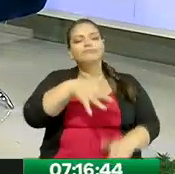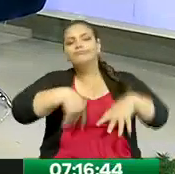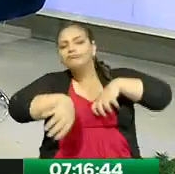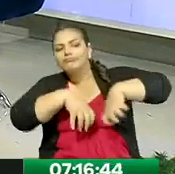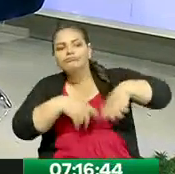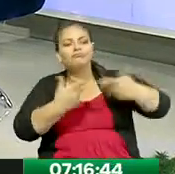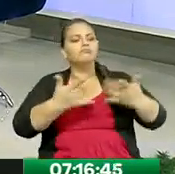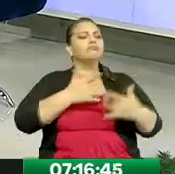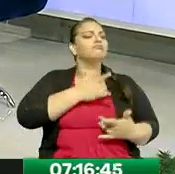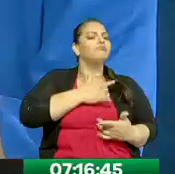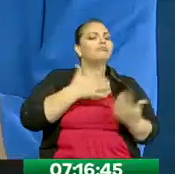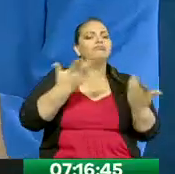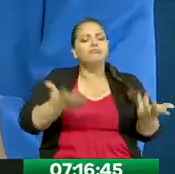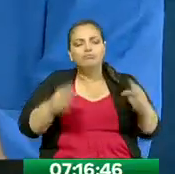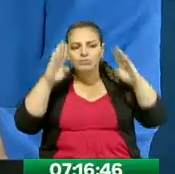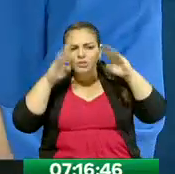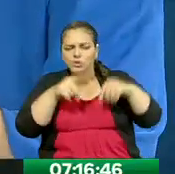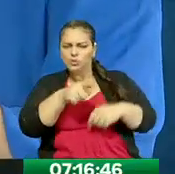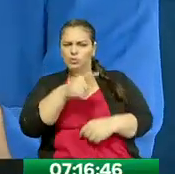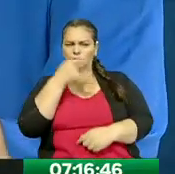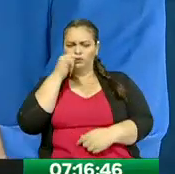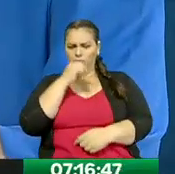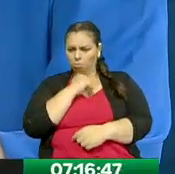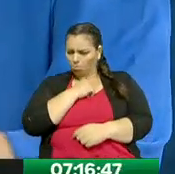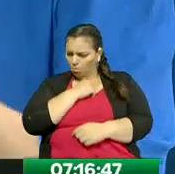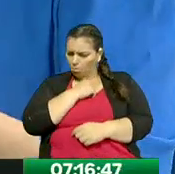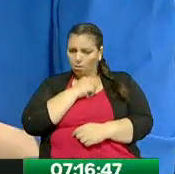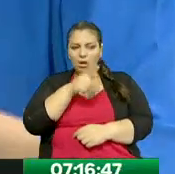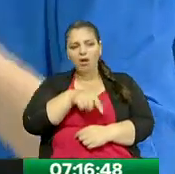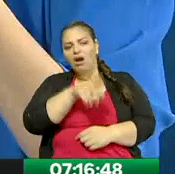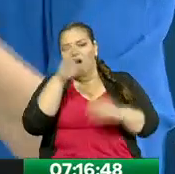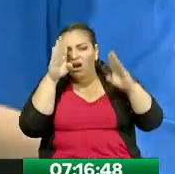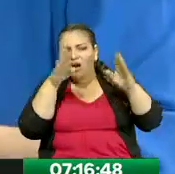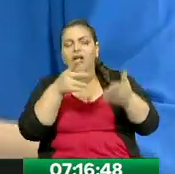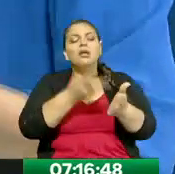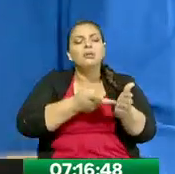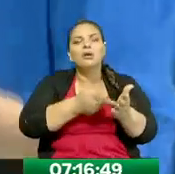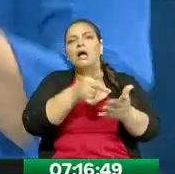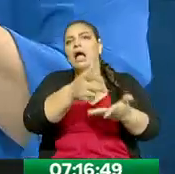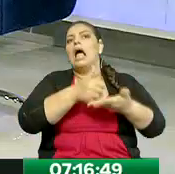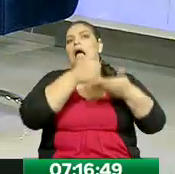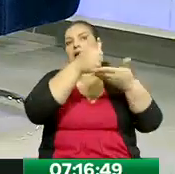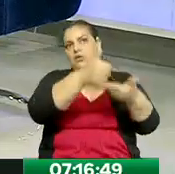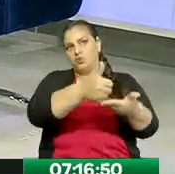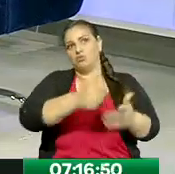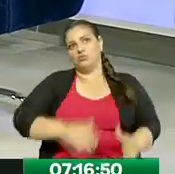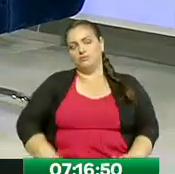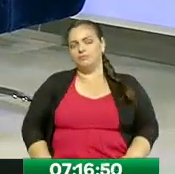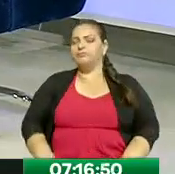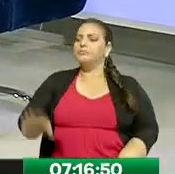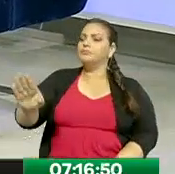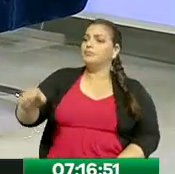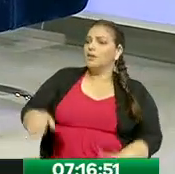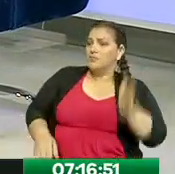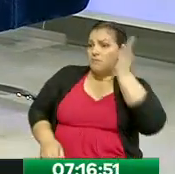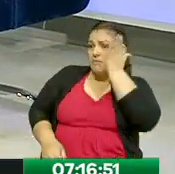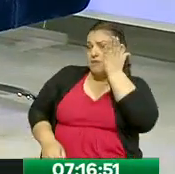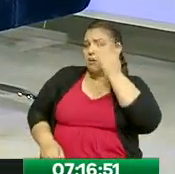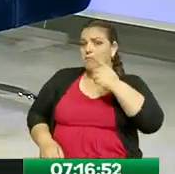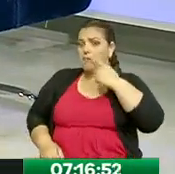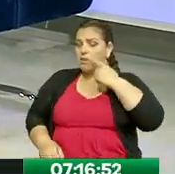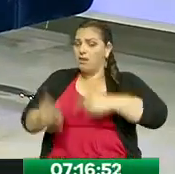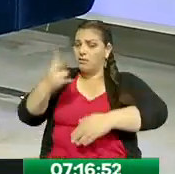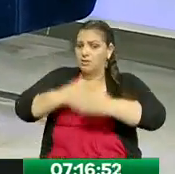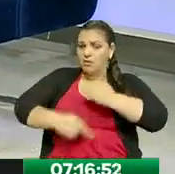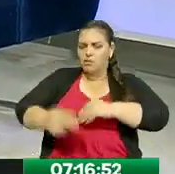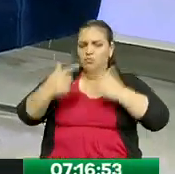familia, ¿cuáles son esas señales de alerta? Y no es algo cliché, hay que repetirlo para calar en la conciencia de la